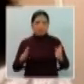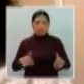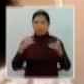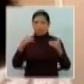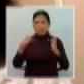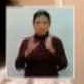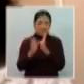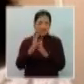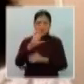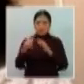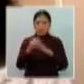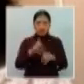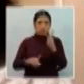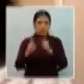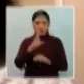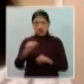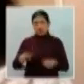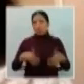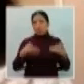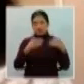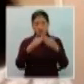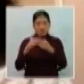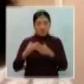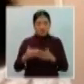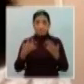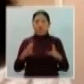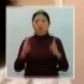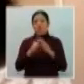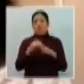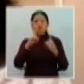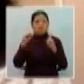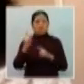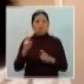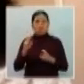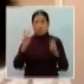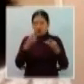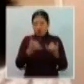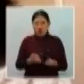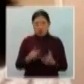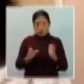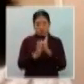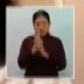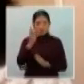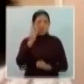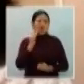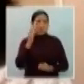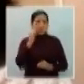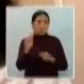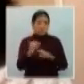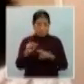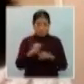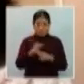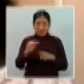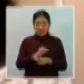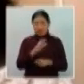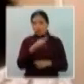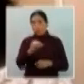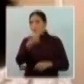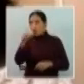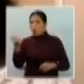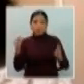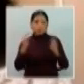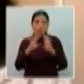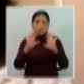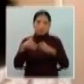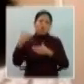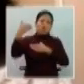de población y vivienda. En ese sentido, para, por ejemplo, este censo experimental, o para otros procesos que